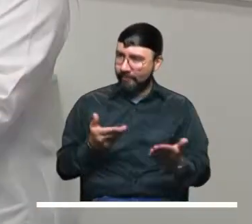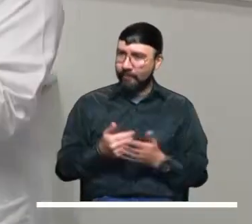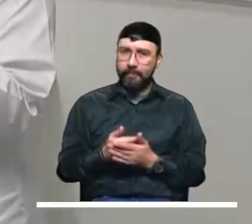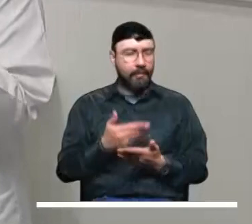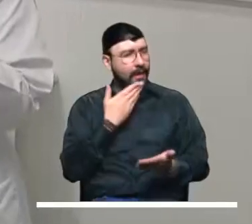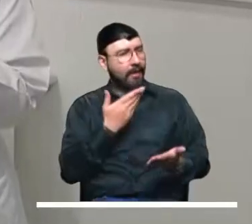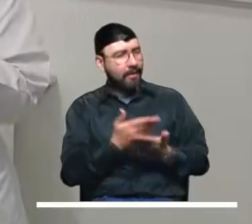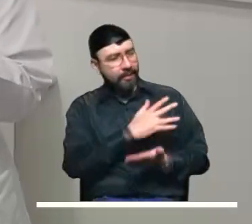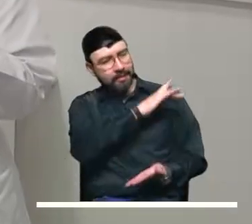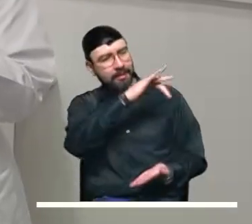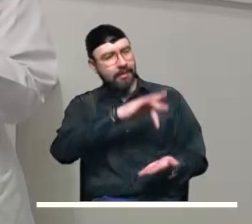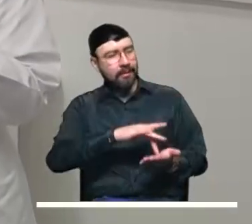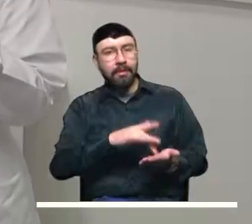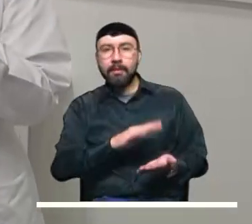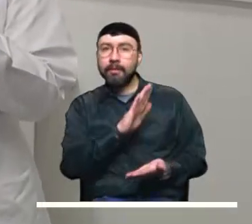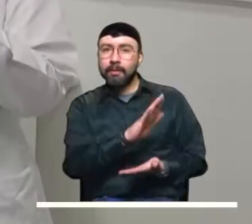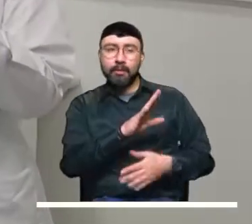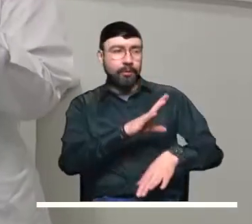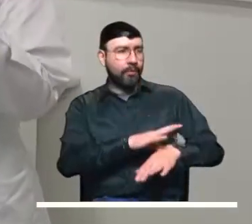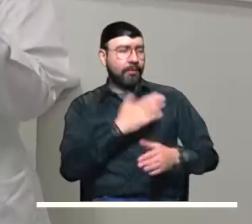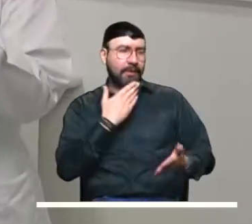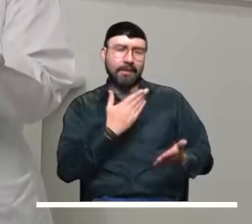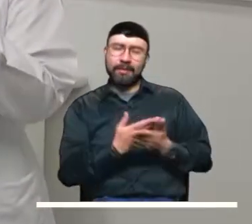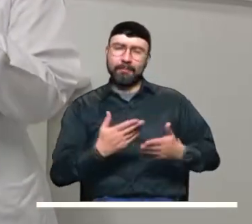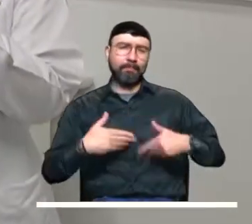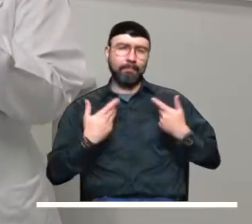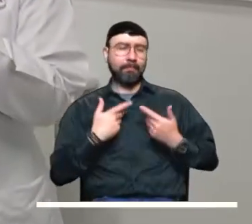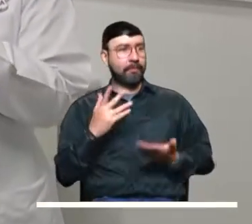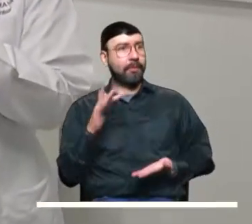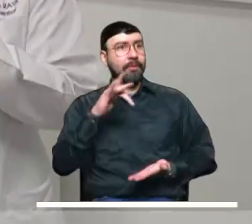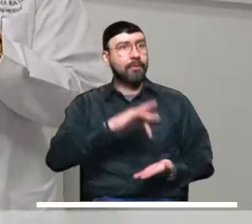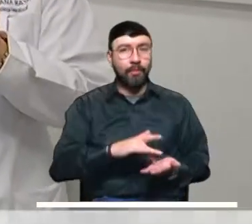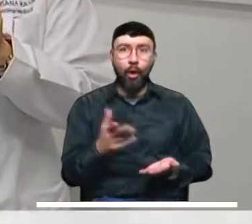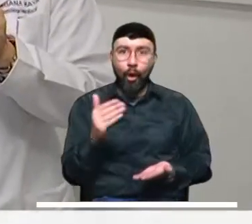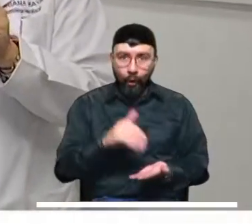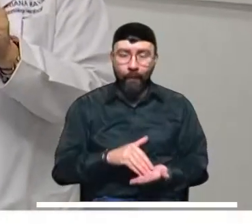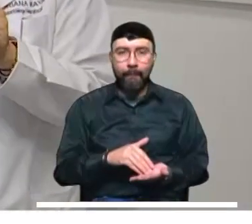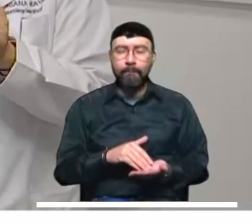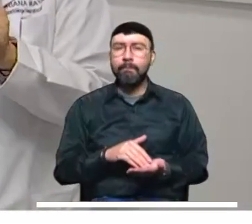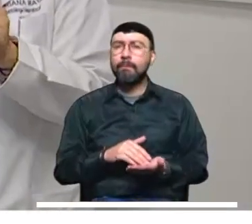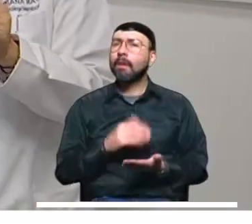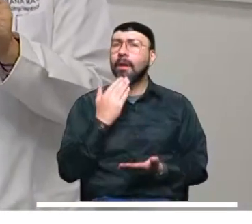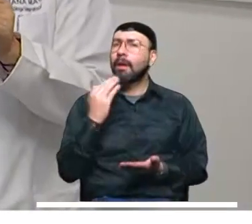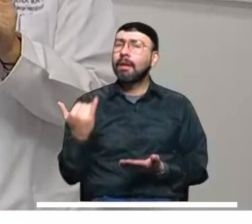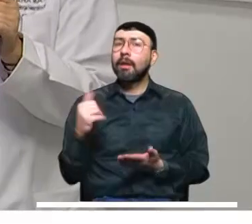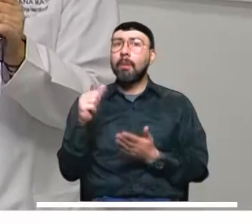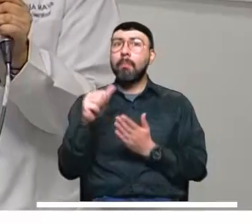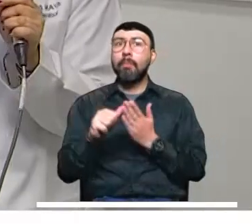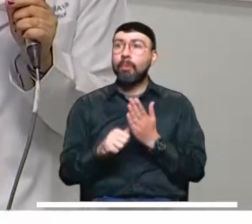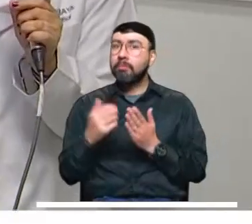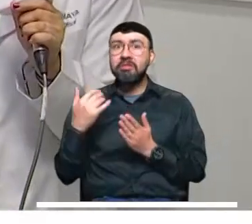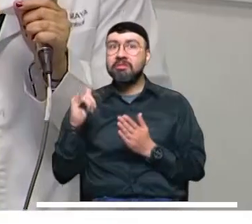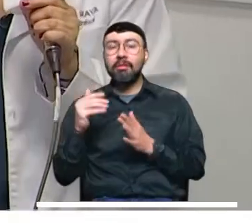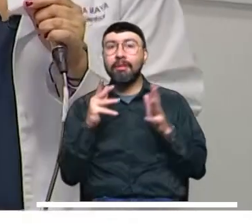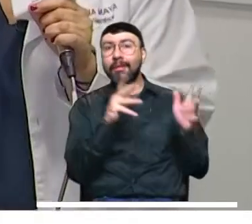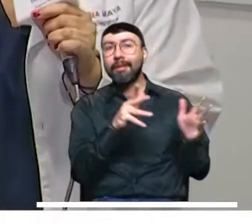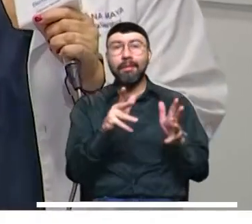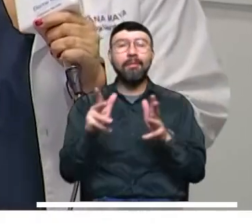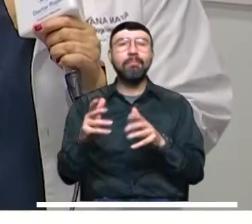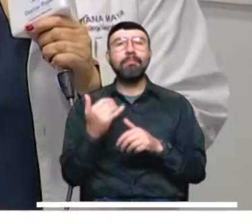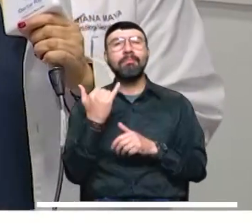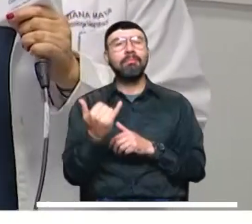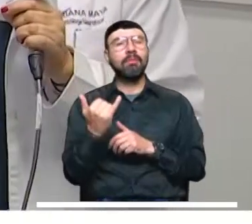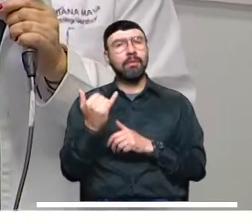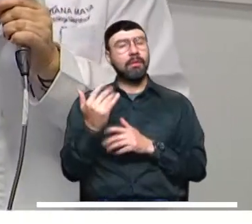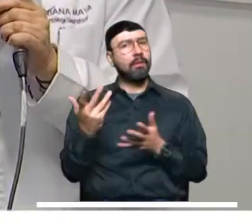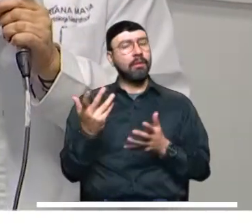aquí, doctor, gracias, qué alegría compartir con ustedes nuevamente. En muchos programas hemos enseñado ¿por